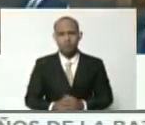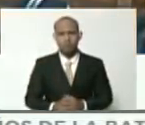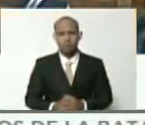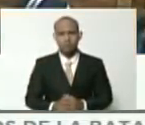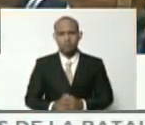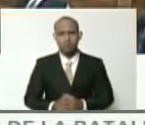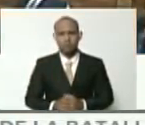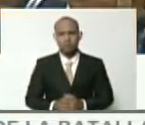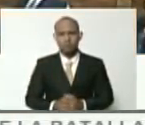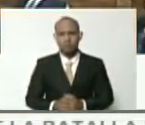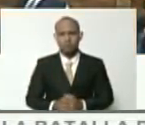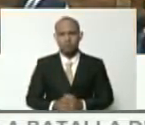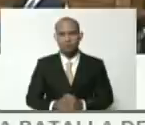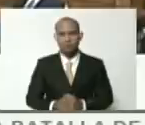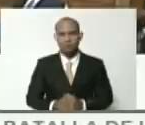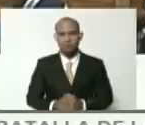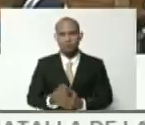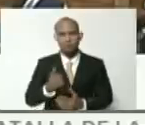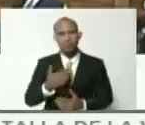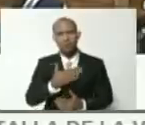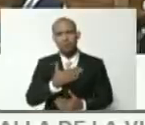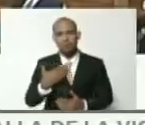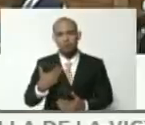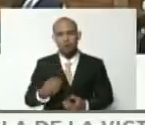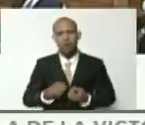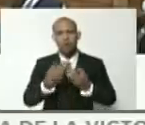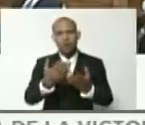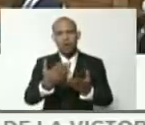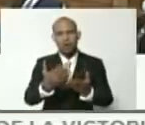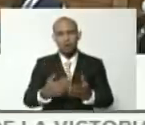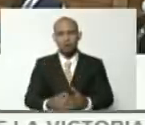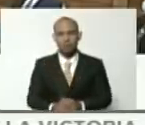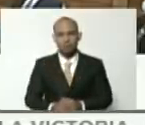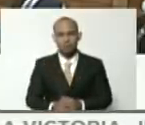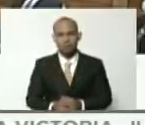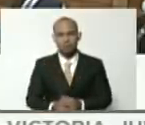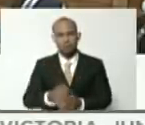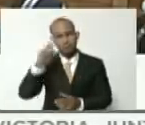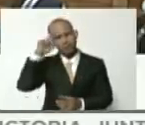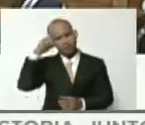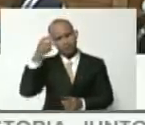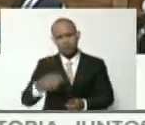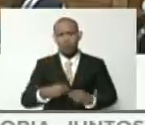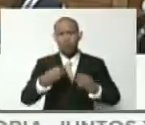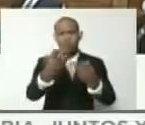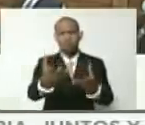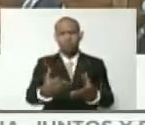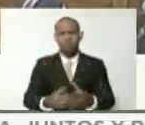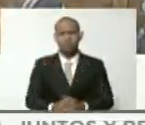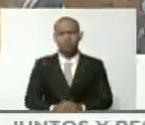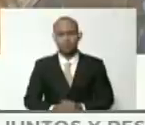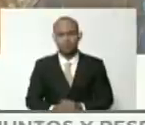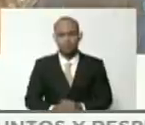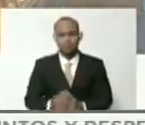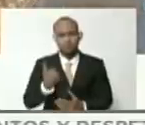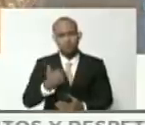embajador. Quiero darle algunos regalos de recuerdo. El primero de todos,